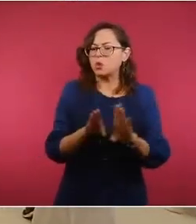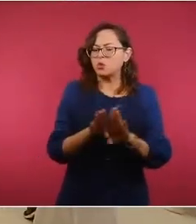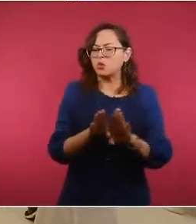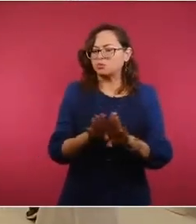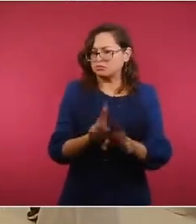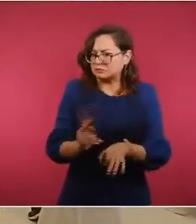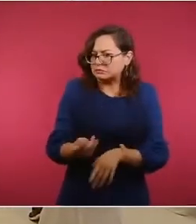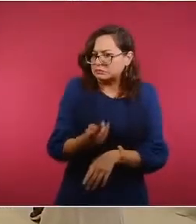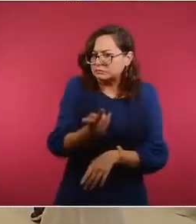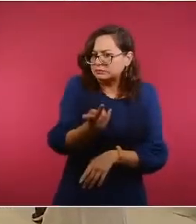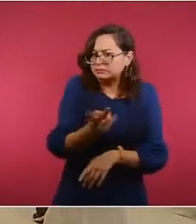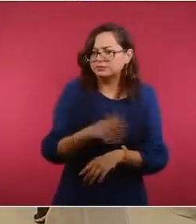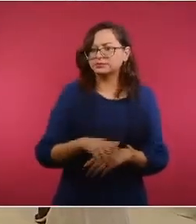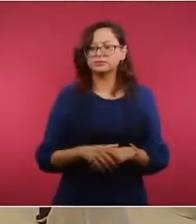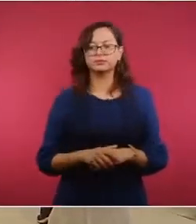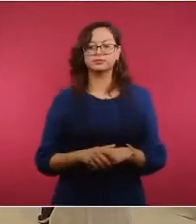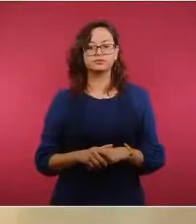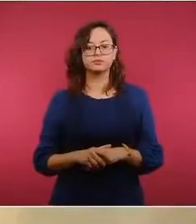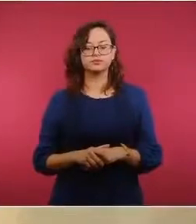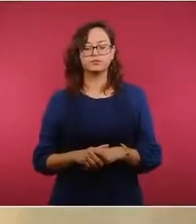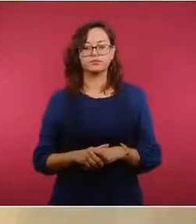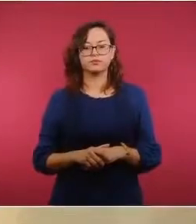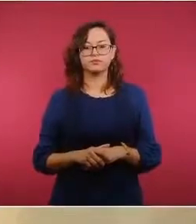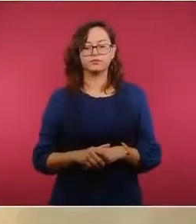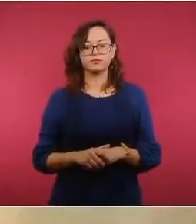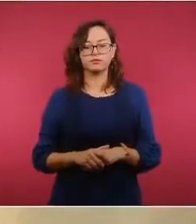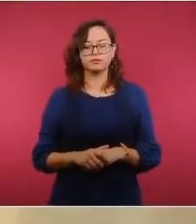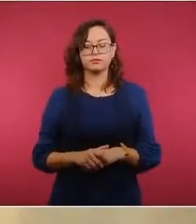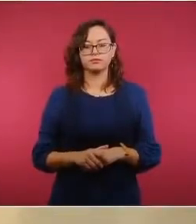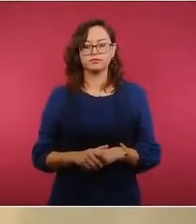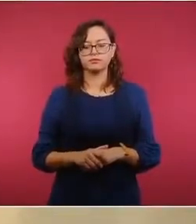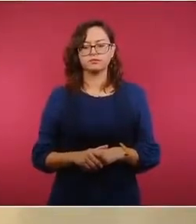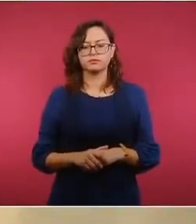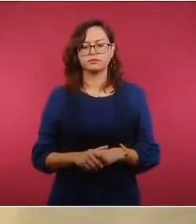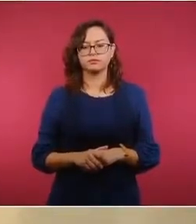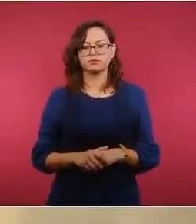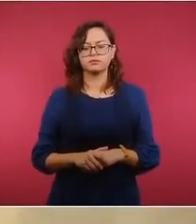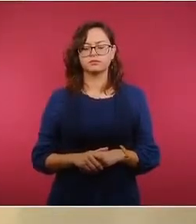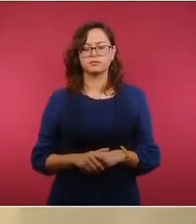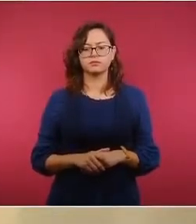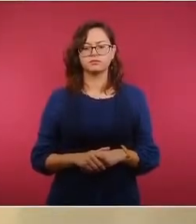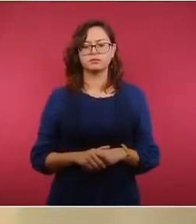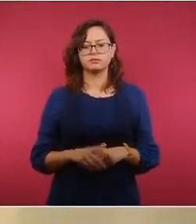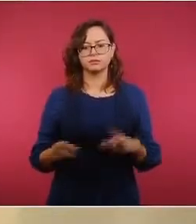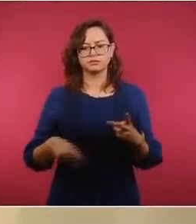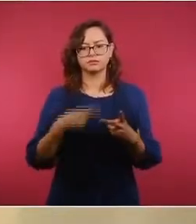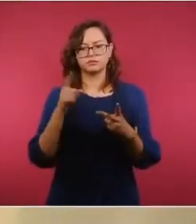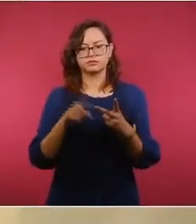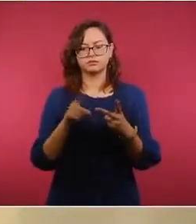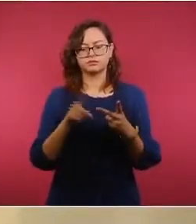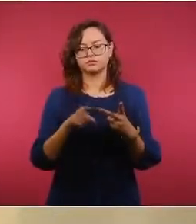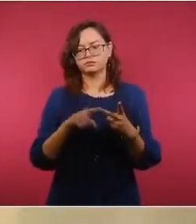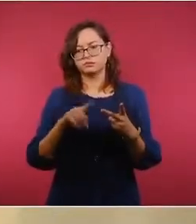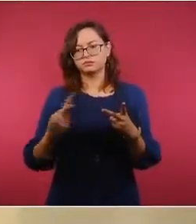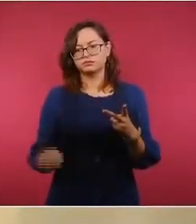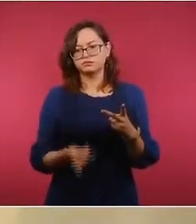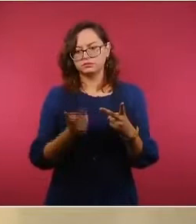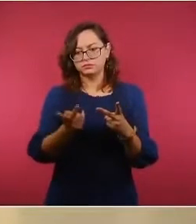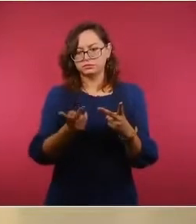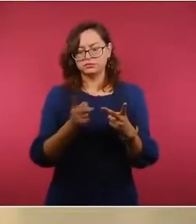y preguntar, en todo caso, si se pudiera transparentar los procedimientos